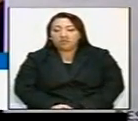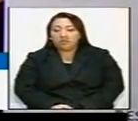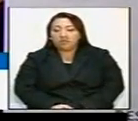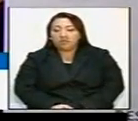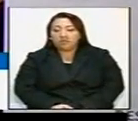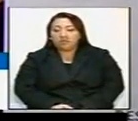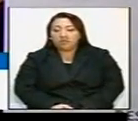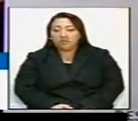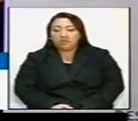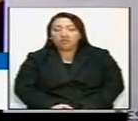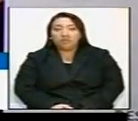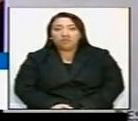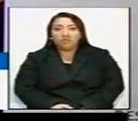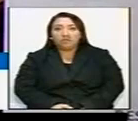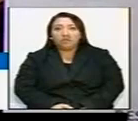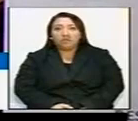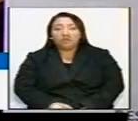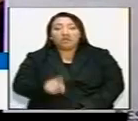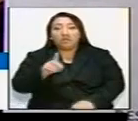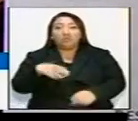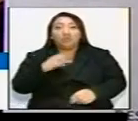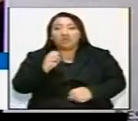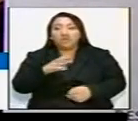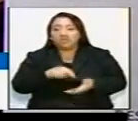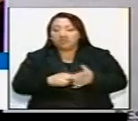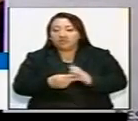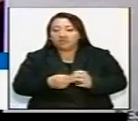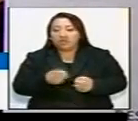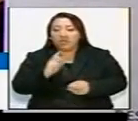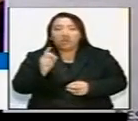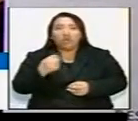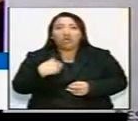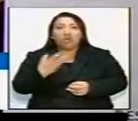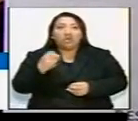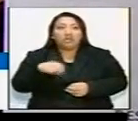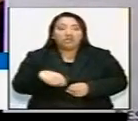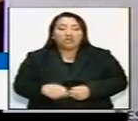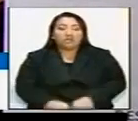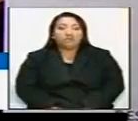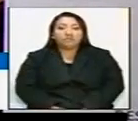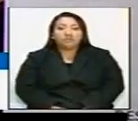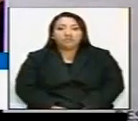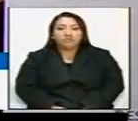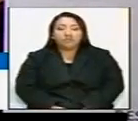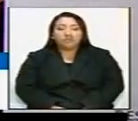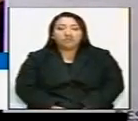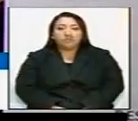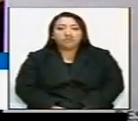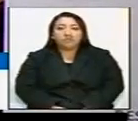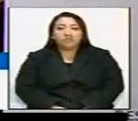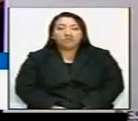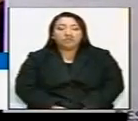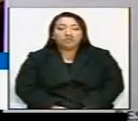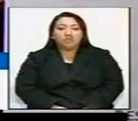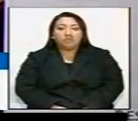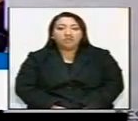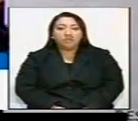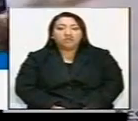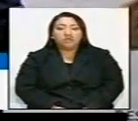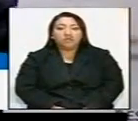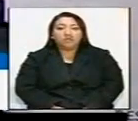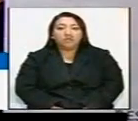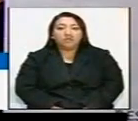Algunas industrias, por ejemplo, pueden decir que no quieren estar de acuerdo con esas reformas, mientras que los consumidores y